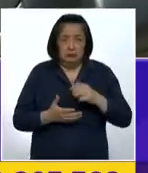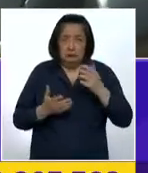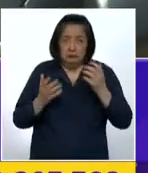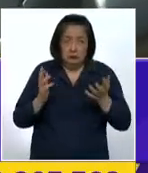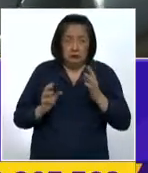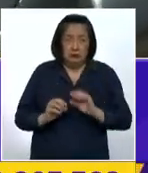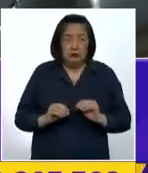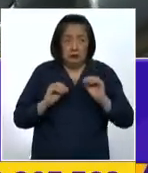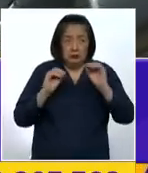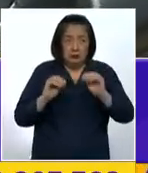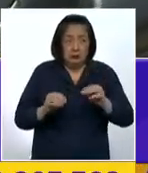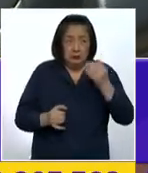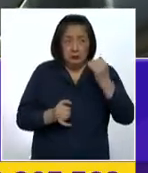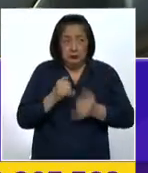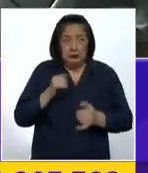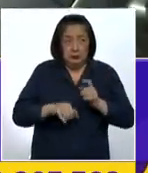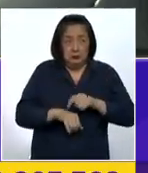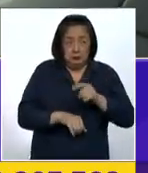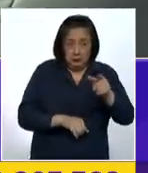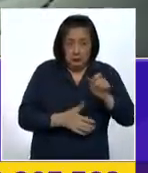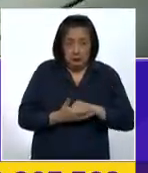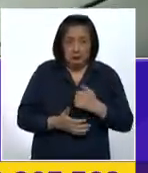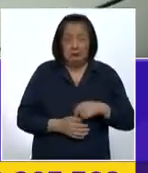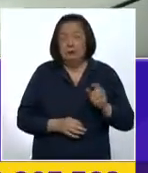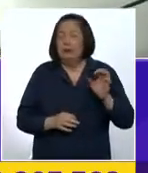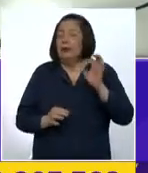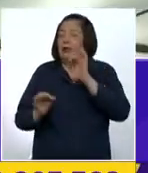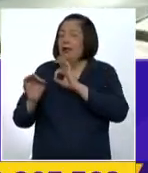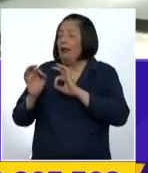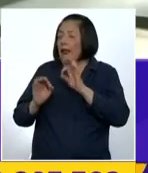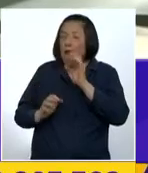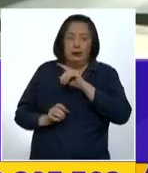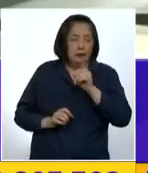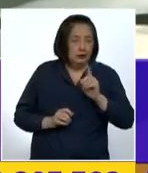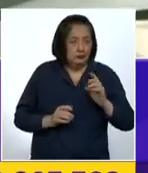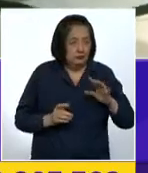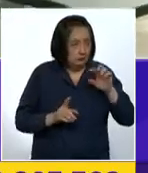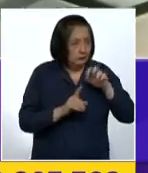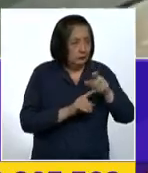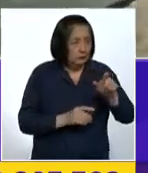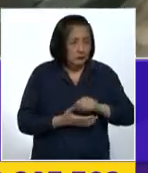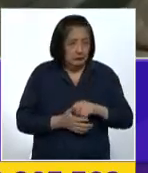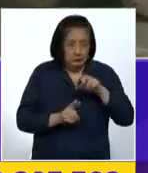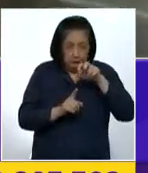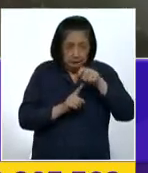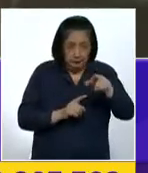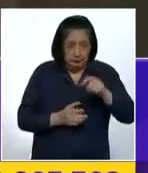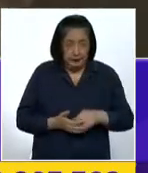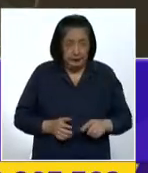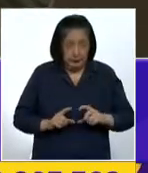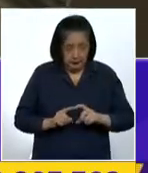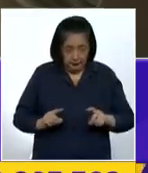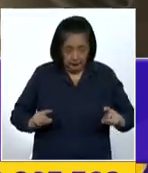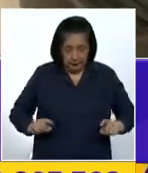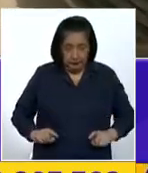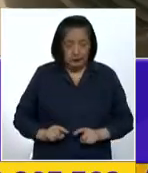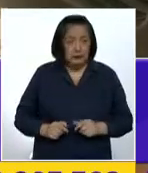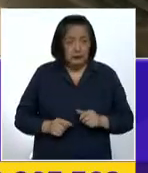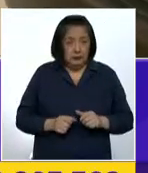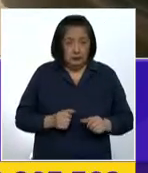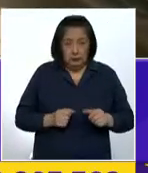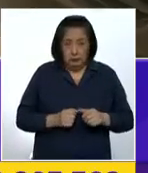sido colocadas a último momento para despistar el trabajo policial. Además, y ves al borde de la placa, está